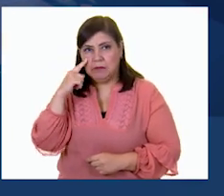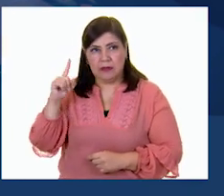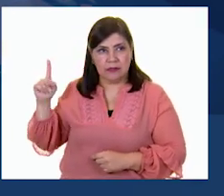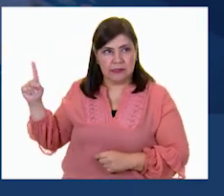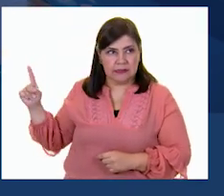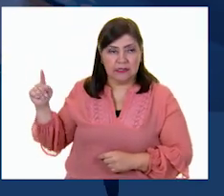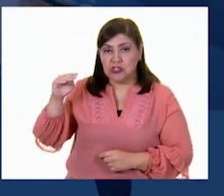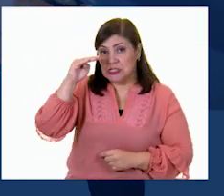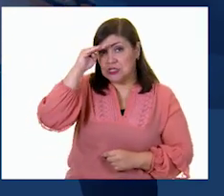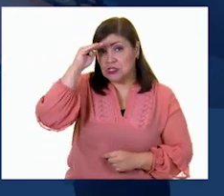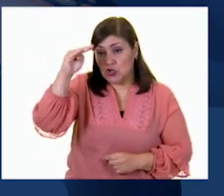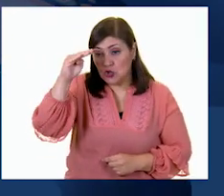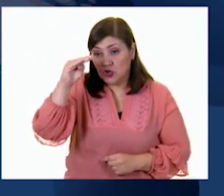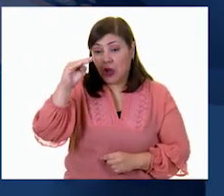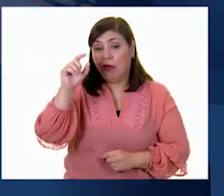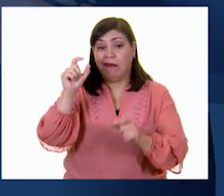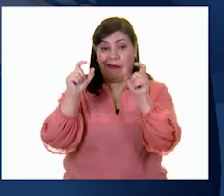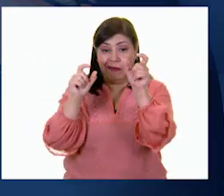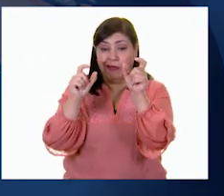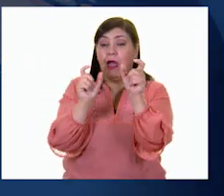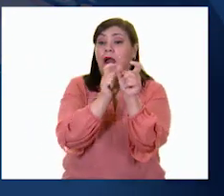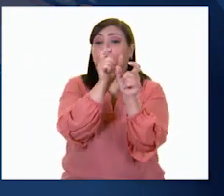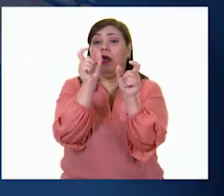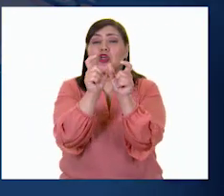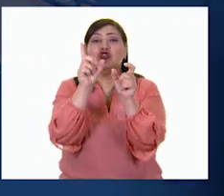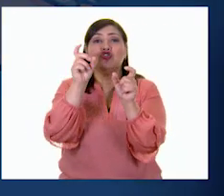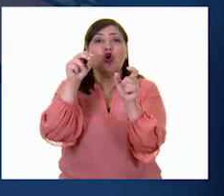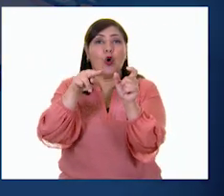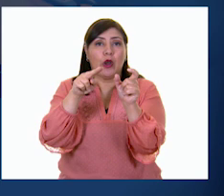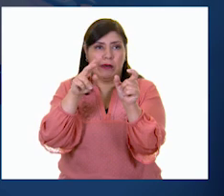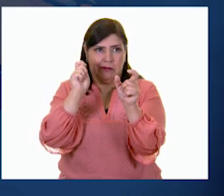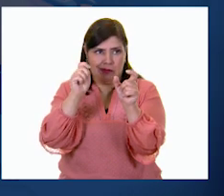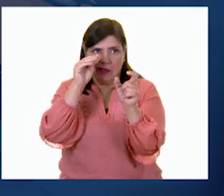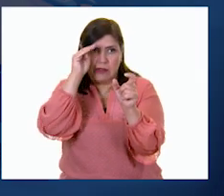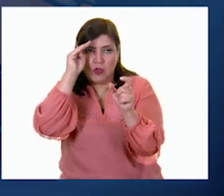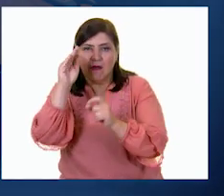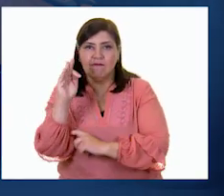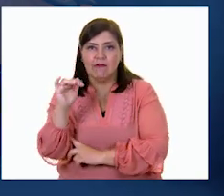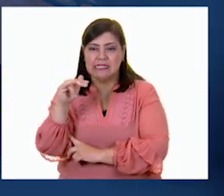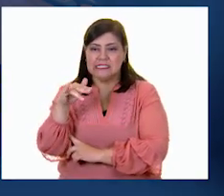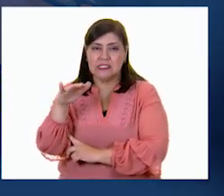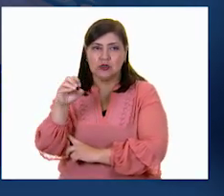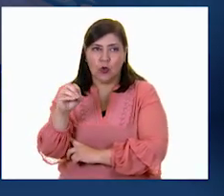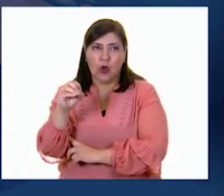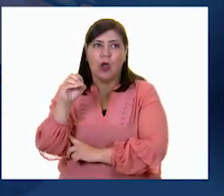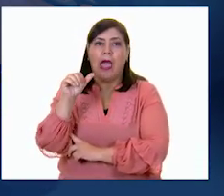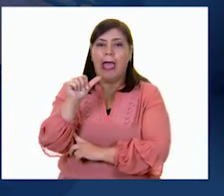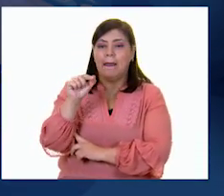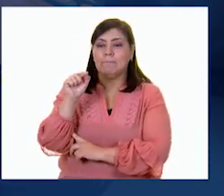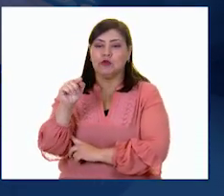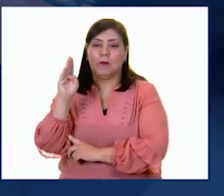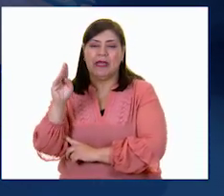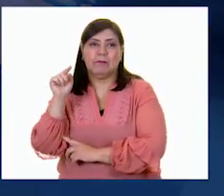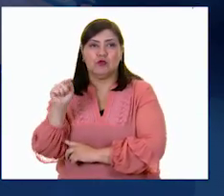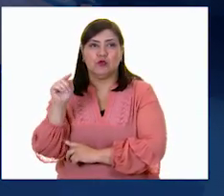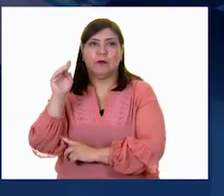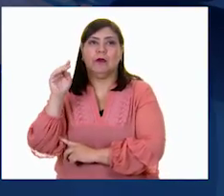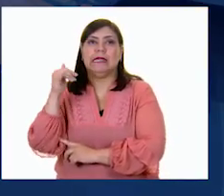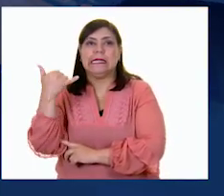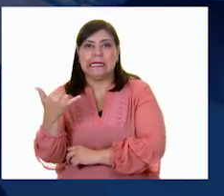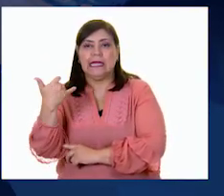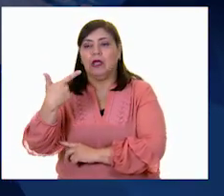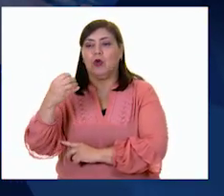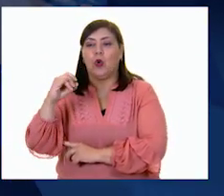lo denomina señor seguido de don y el nombre completo que es señor don Francisco A.B.